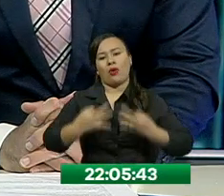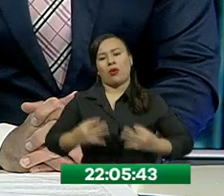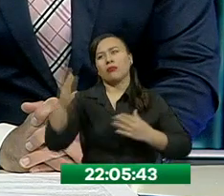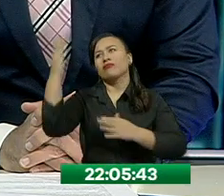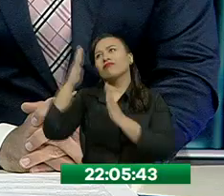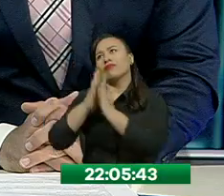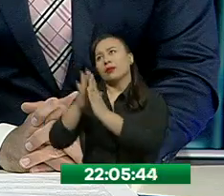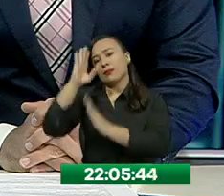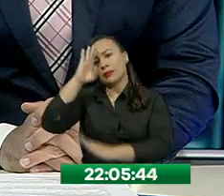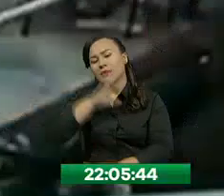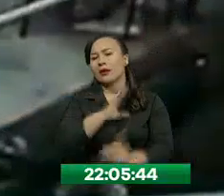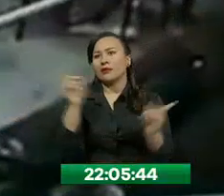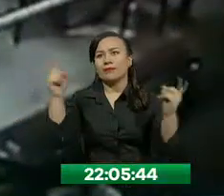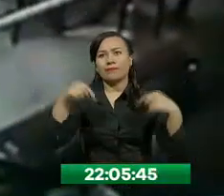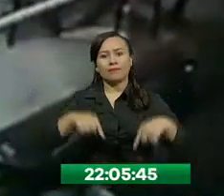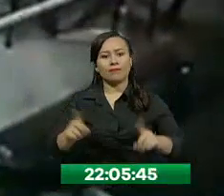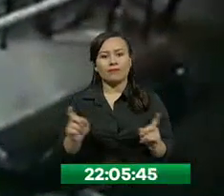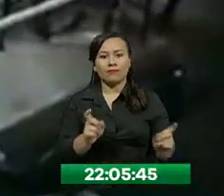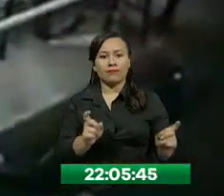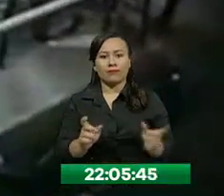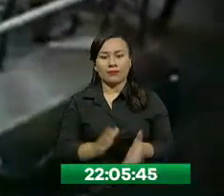policial.